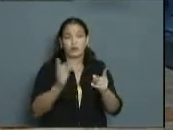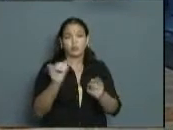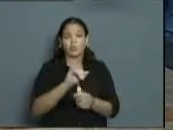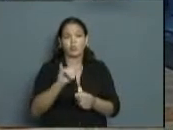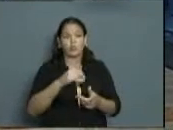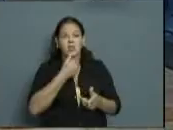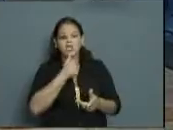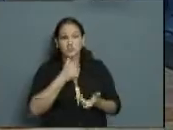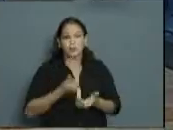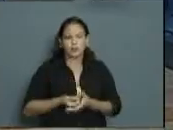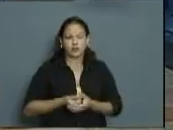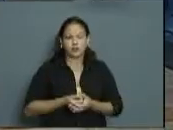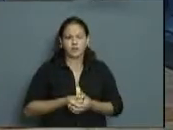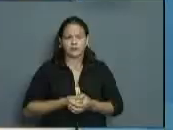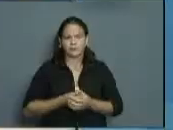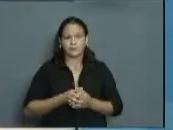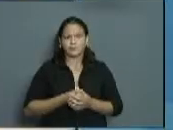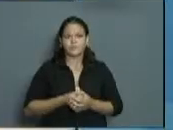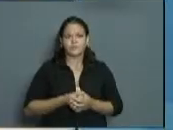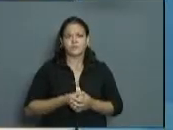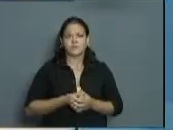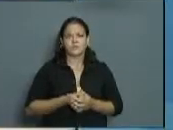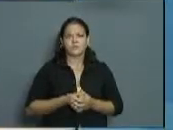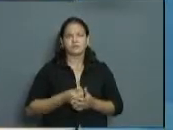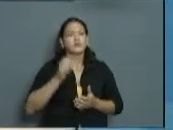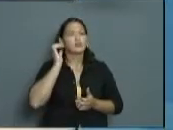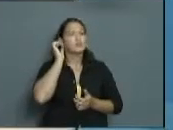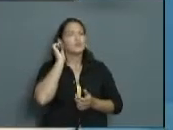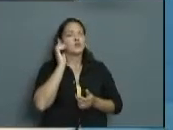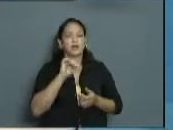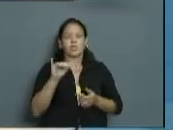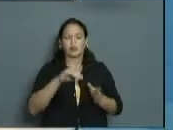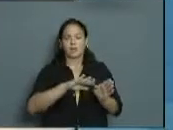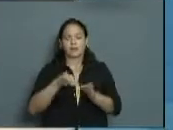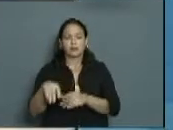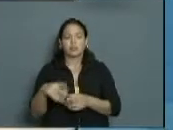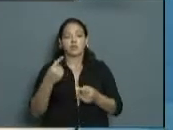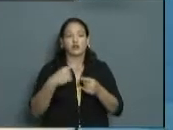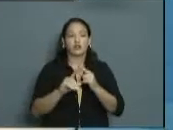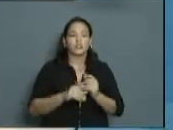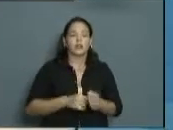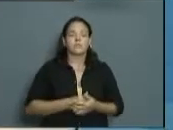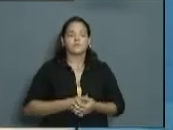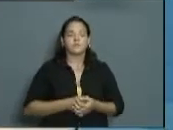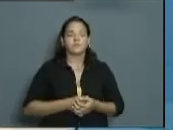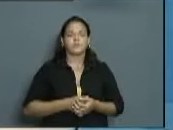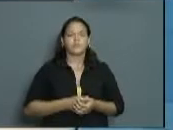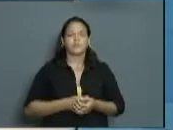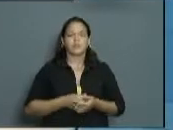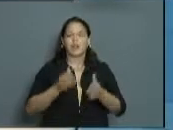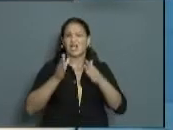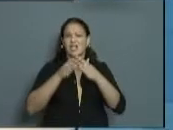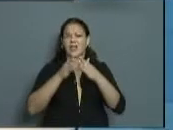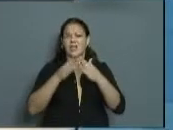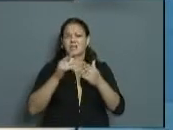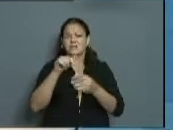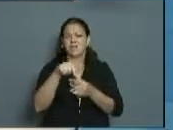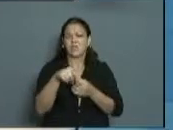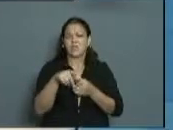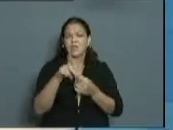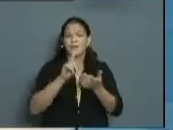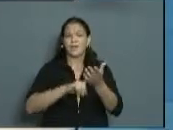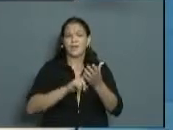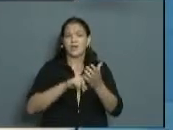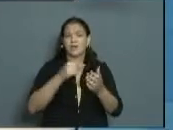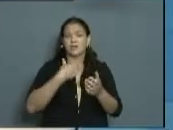persona. La amiga Melissa se comunica con nosotros, dice que en su casa, su padre